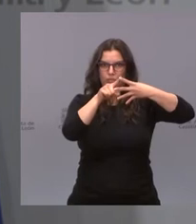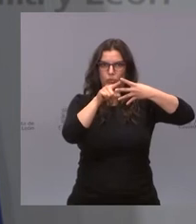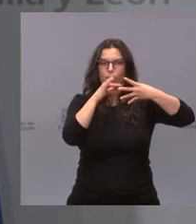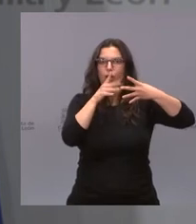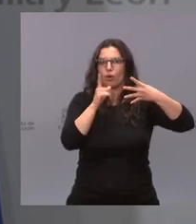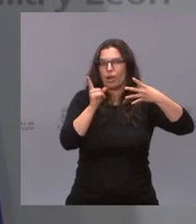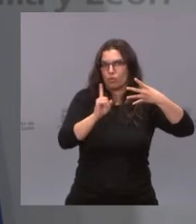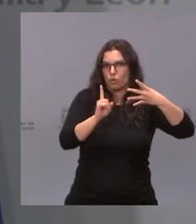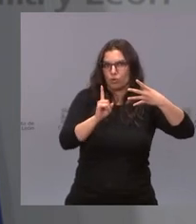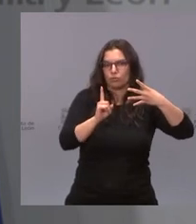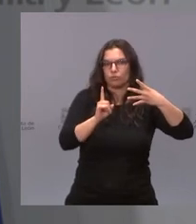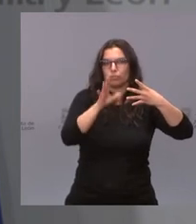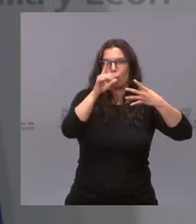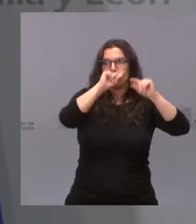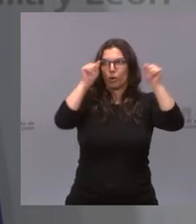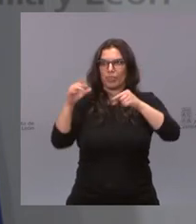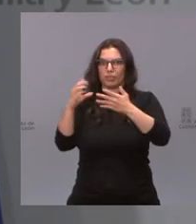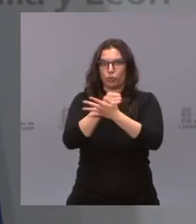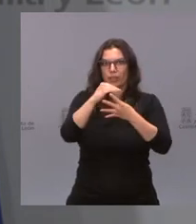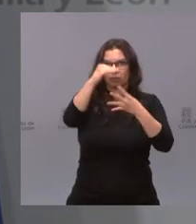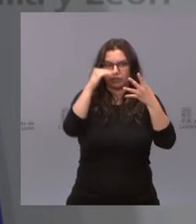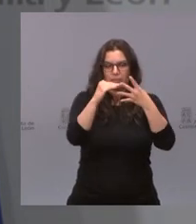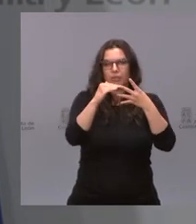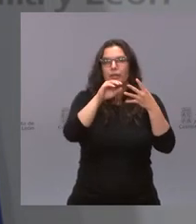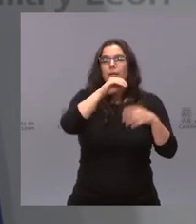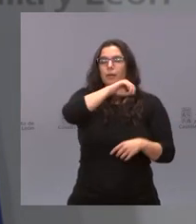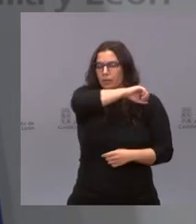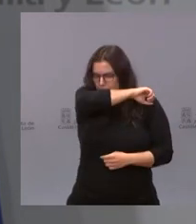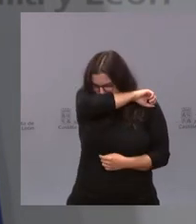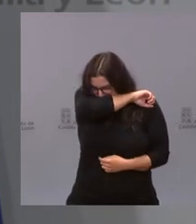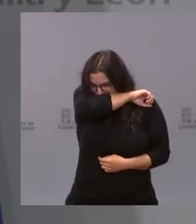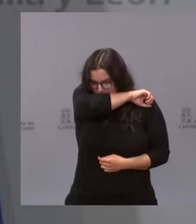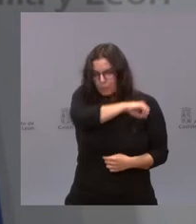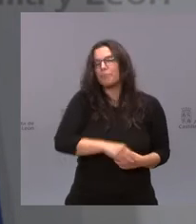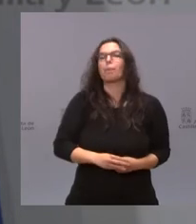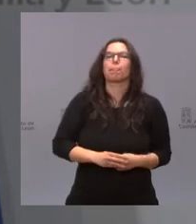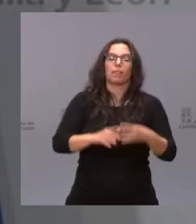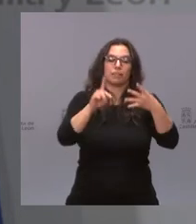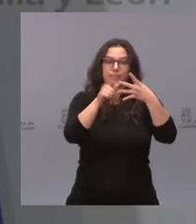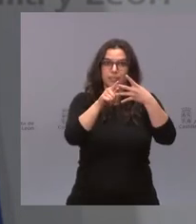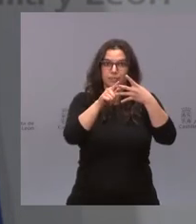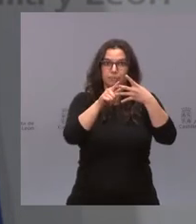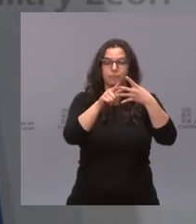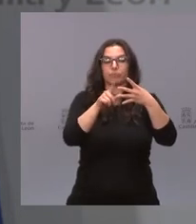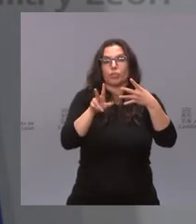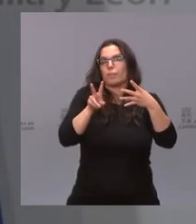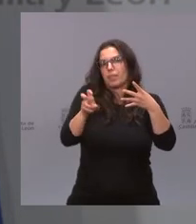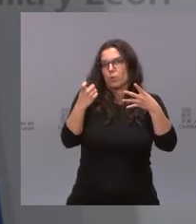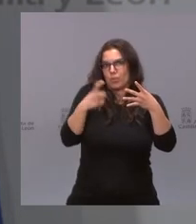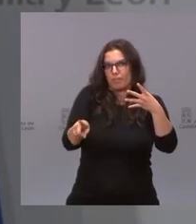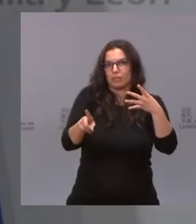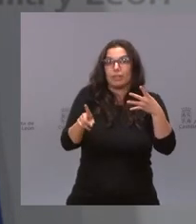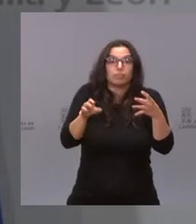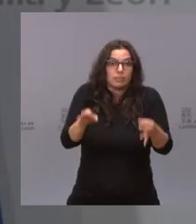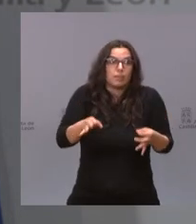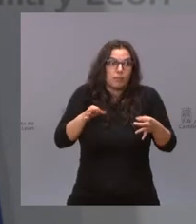vamos a tener ninguna provincia en el nivel 4. Por lo tanto, en principio no tenemos previsto esto. Siempre existe la